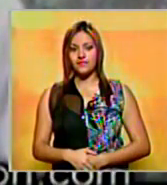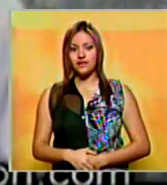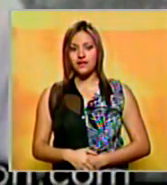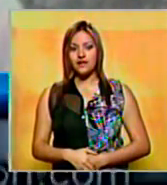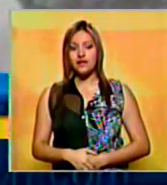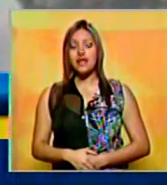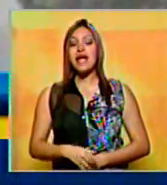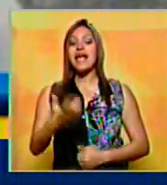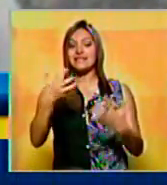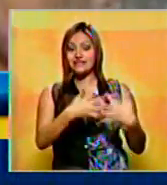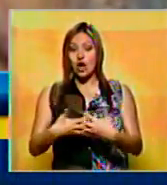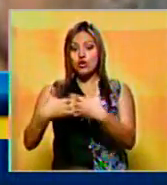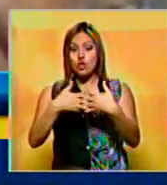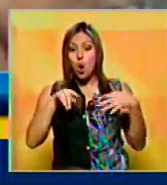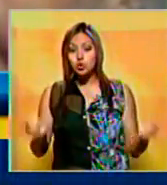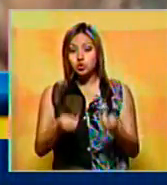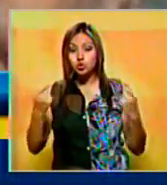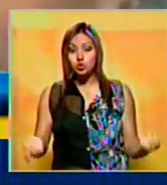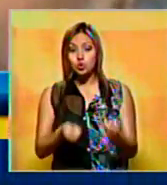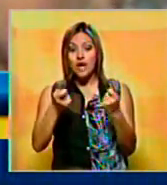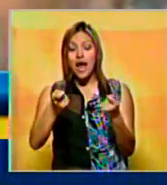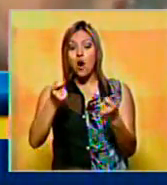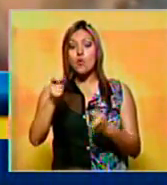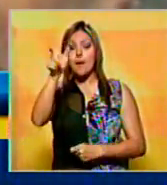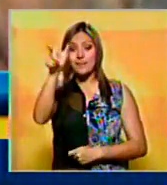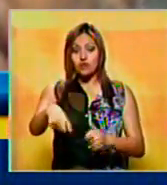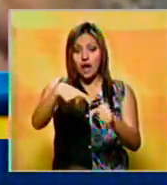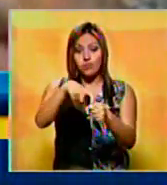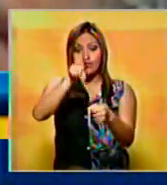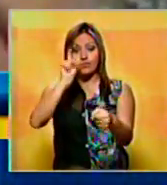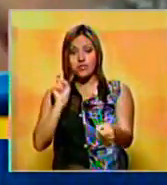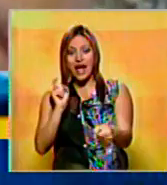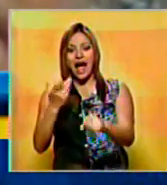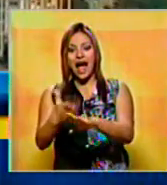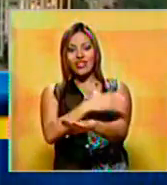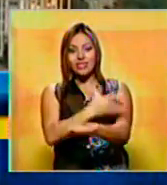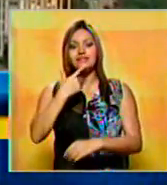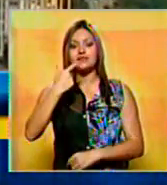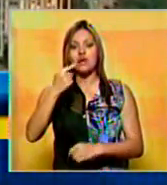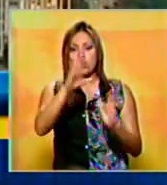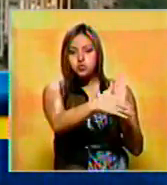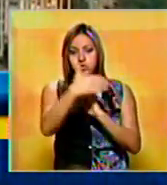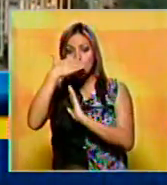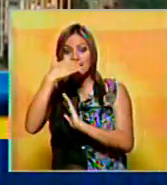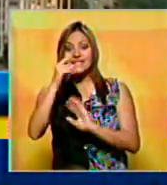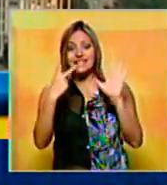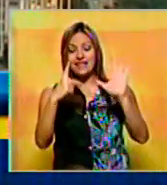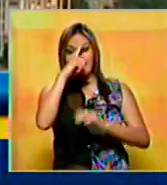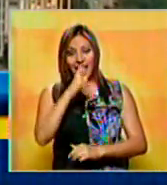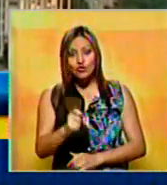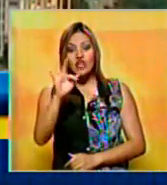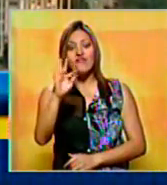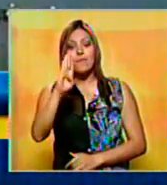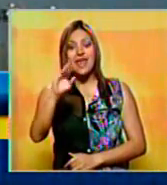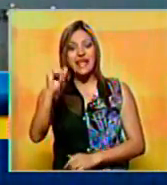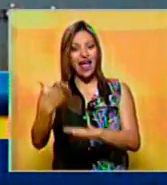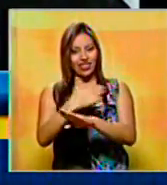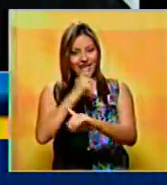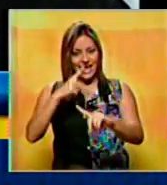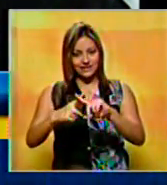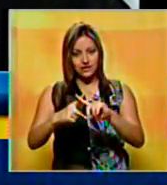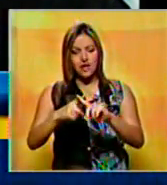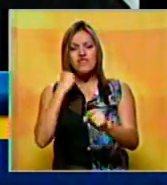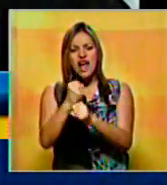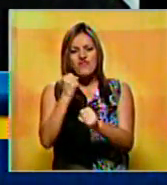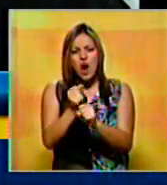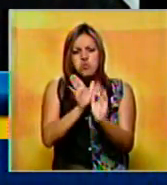Medios estadounidenses aseguran que un agente retirado del FBI secuestrado en Irán desde hace 7 años estaba trabajando para la